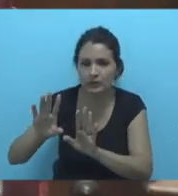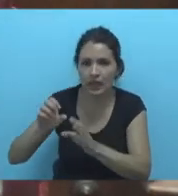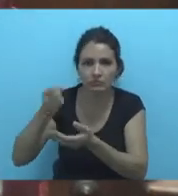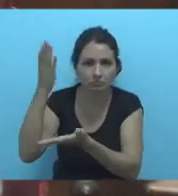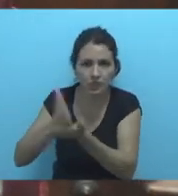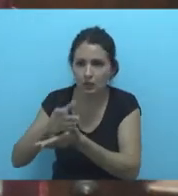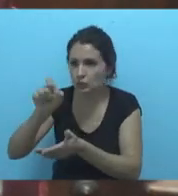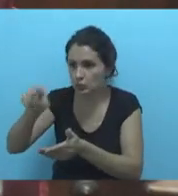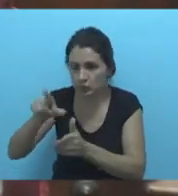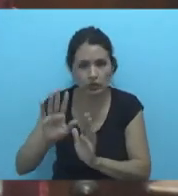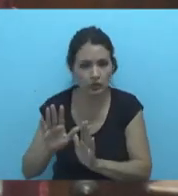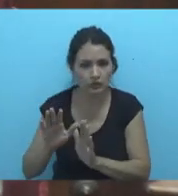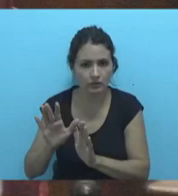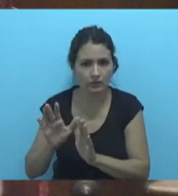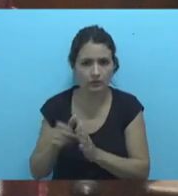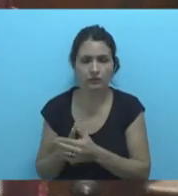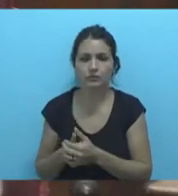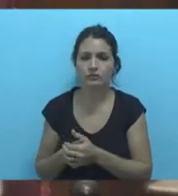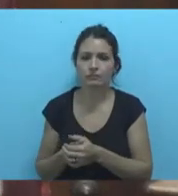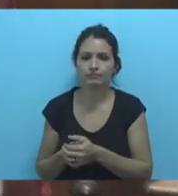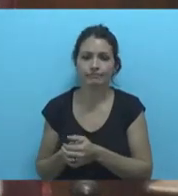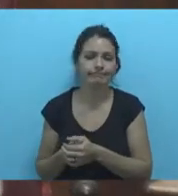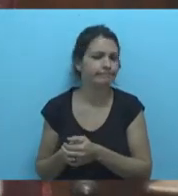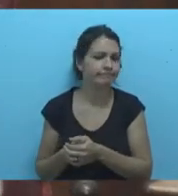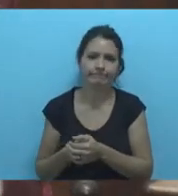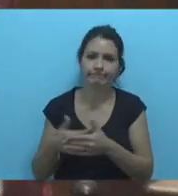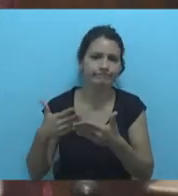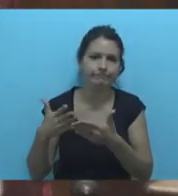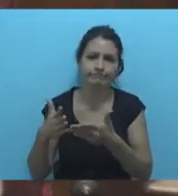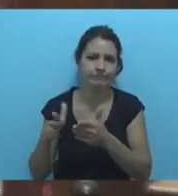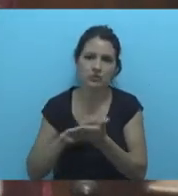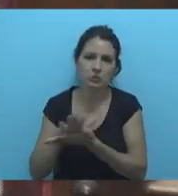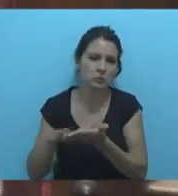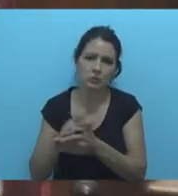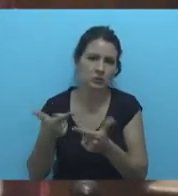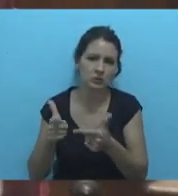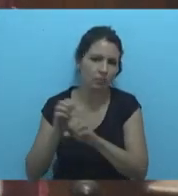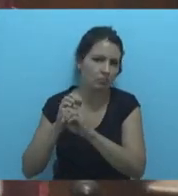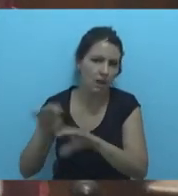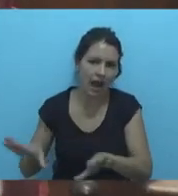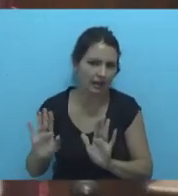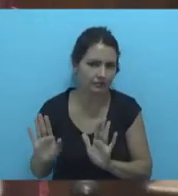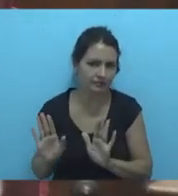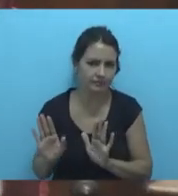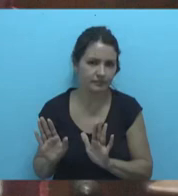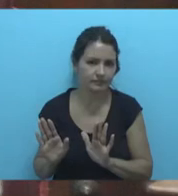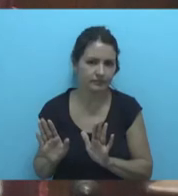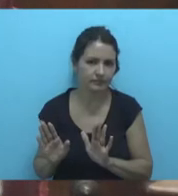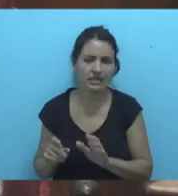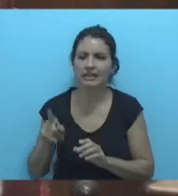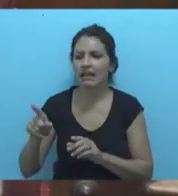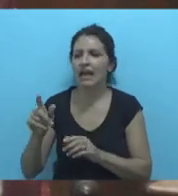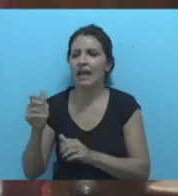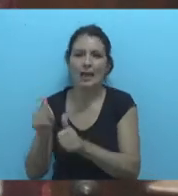tomando los síndicos en cada una de las acciones, vamos a terminar en el peor de los escenarios. El peor de los escenarios, señores y señores, es la quiebra,